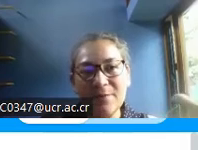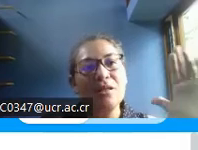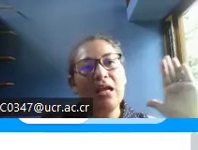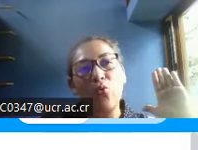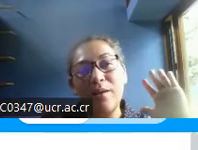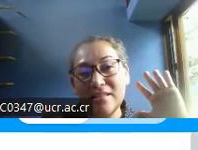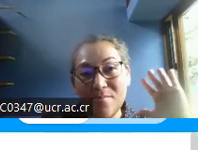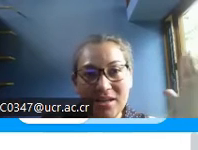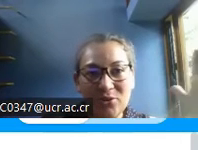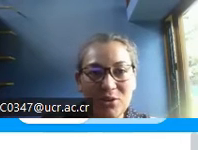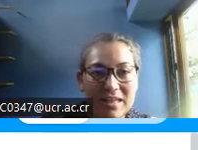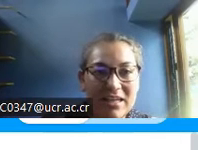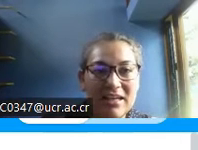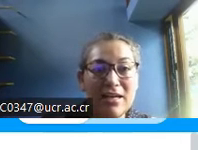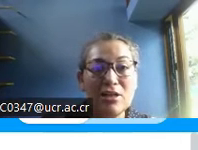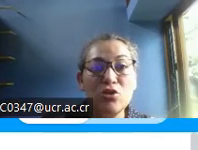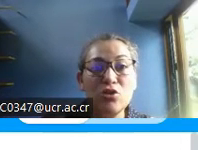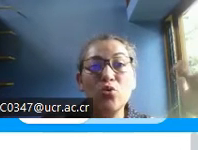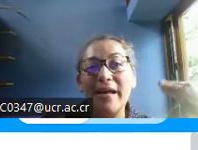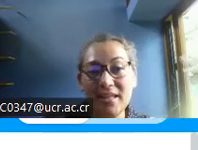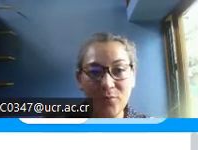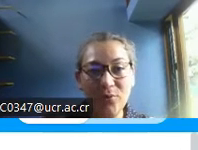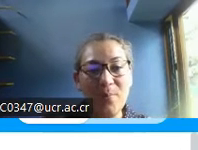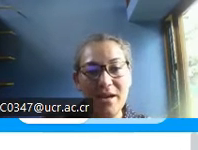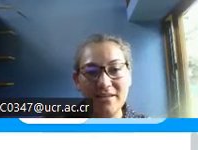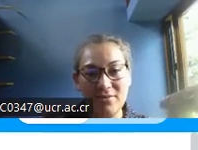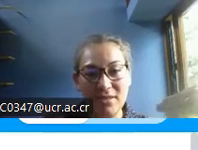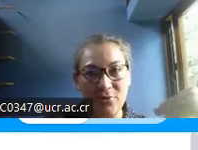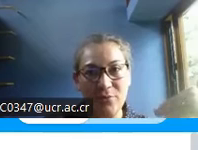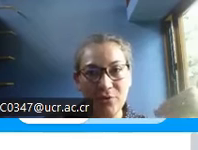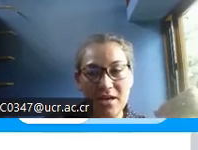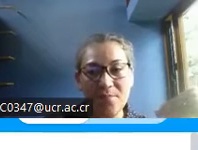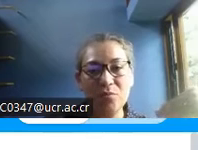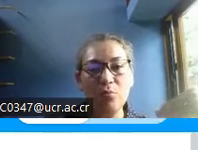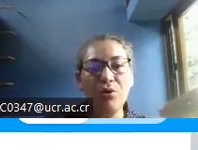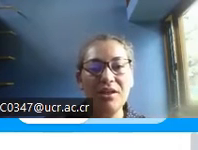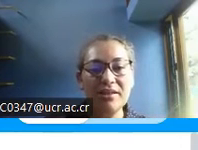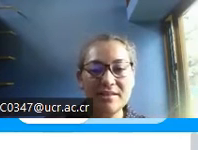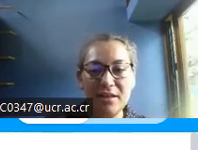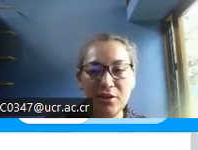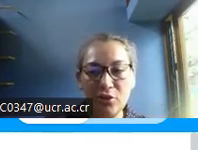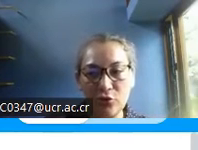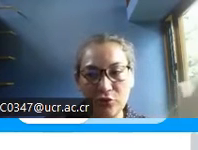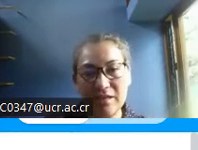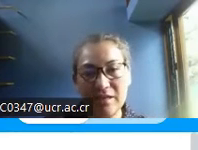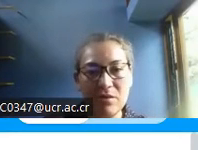piensen en un planteamiento de idea y un objetivo para ese video. ¿Ok? Pueden hacerlo en ir para ahí